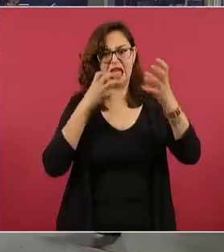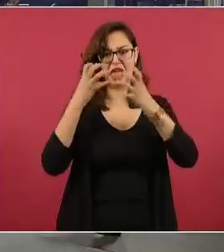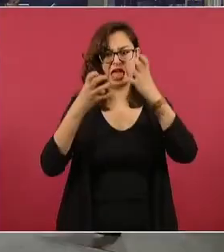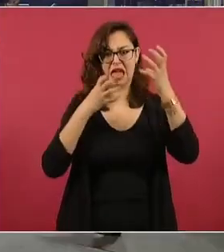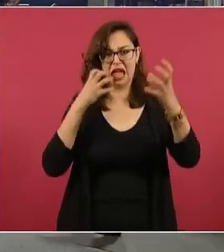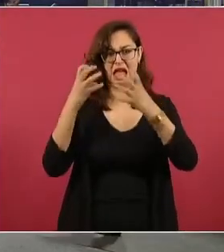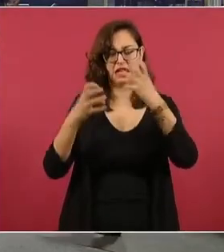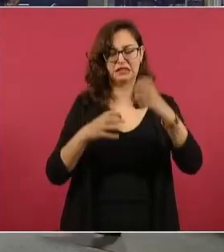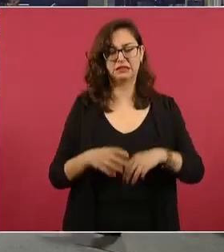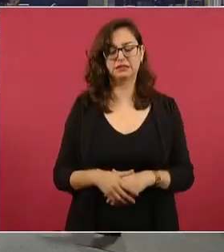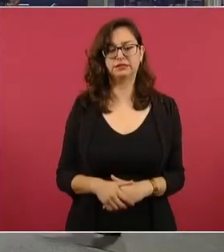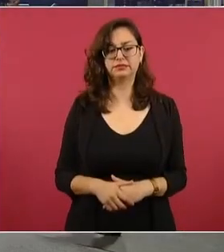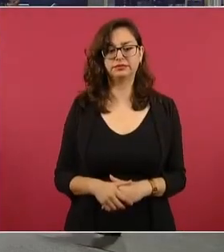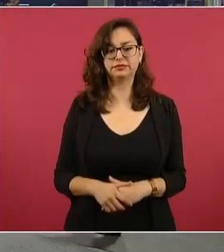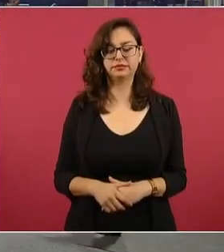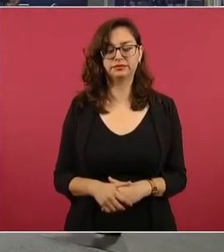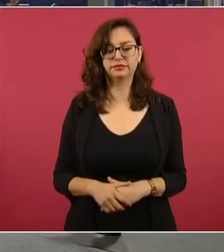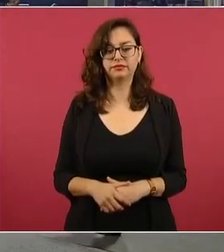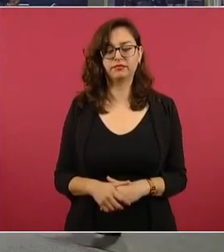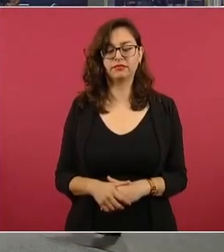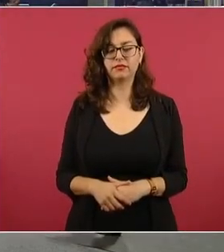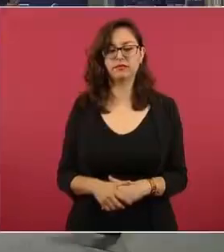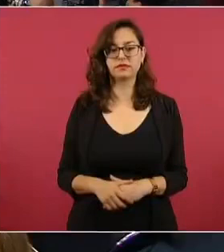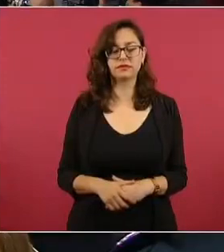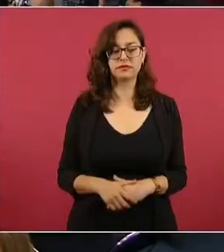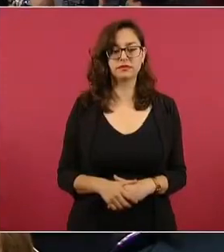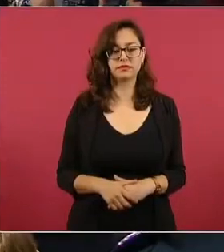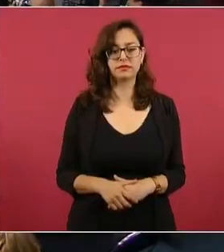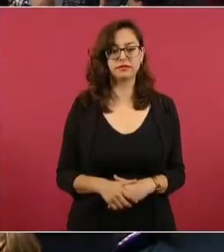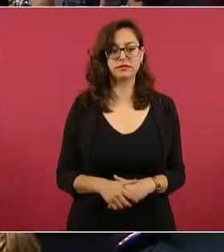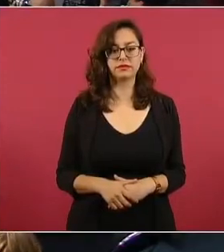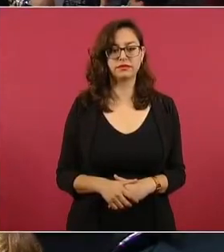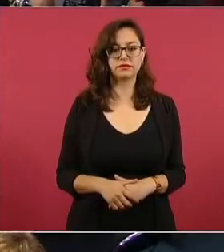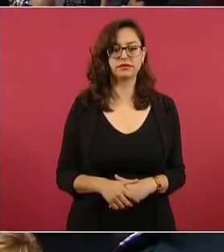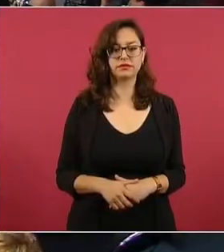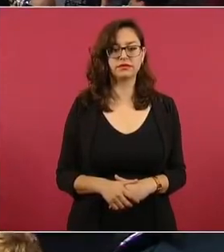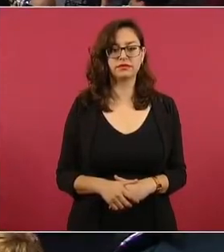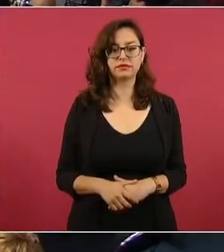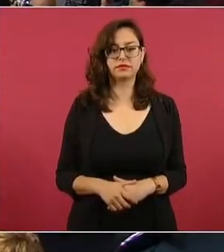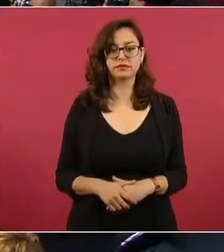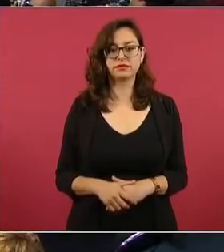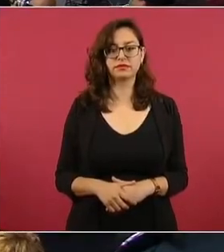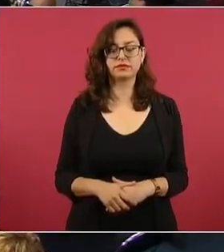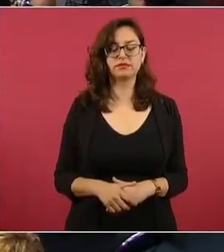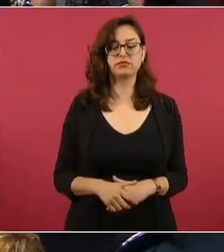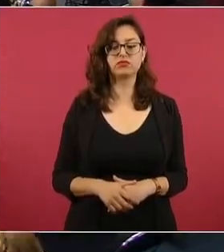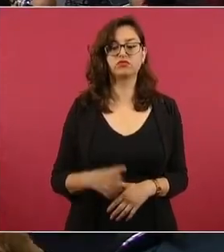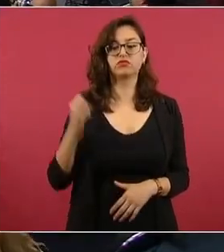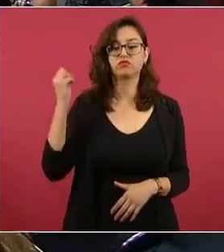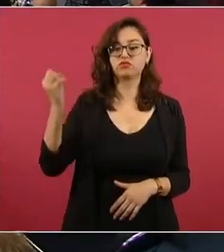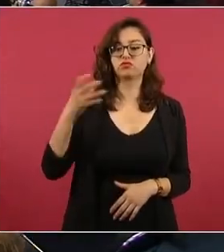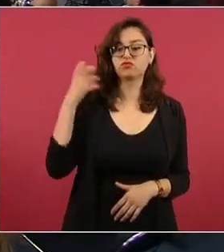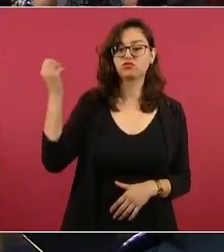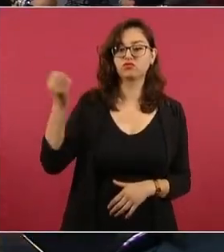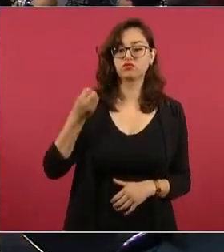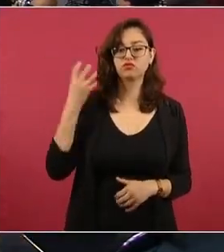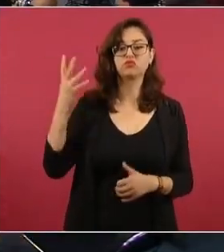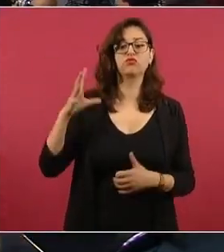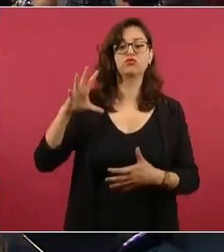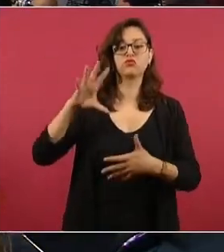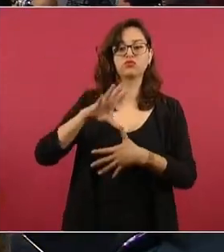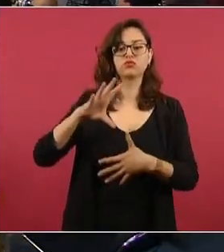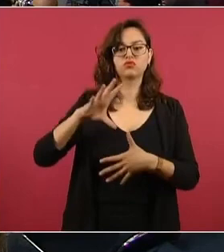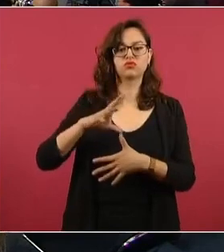La cumbre. Sí, mañana